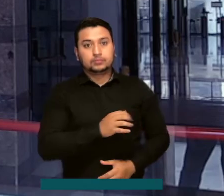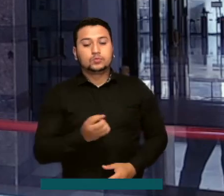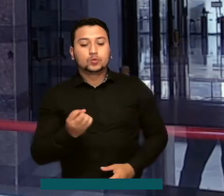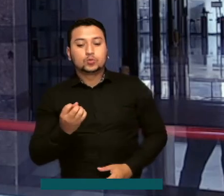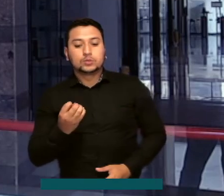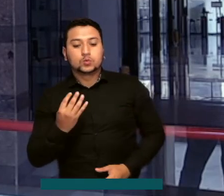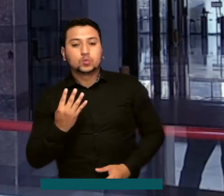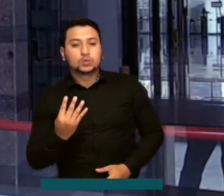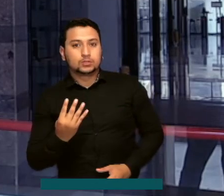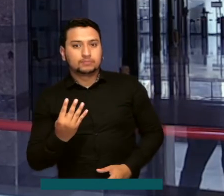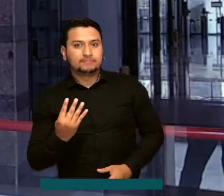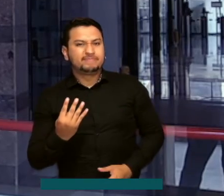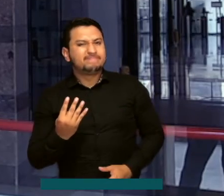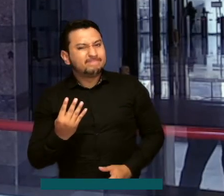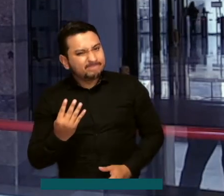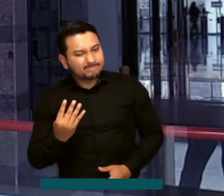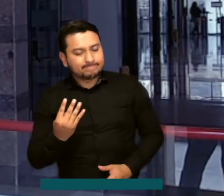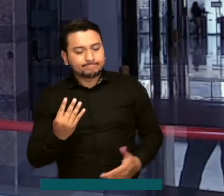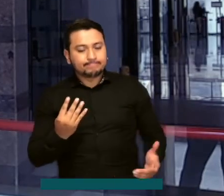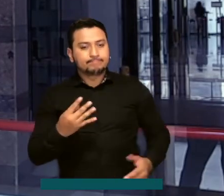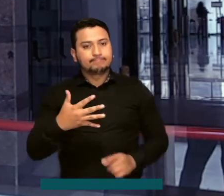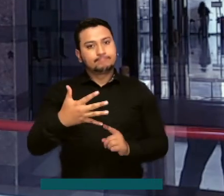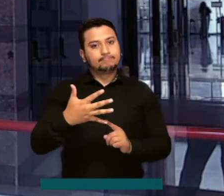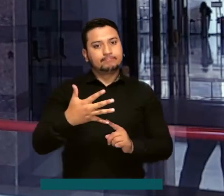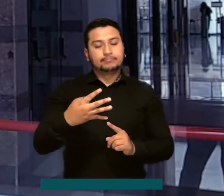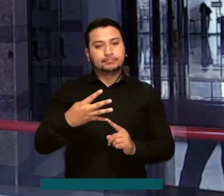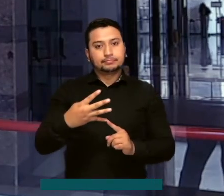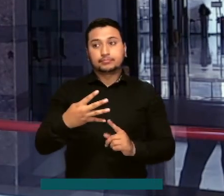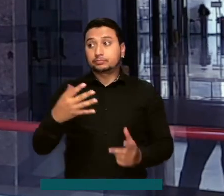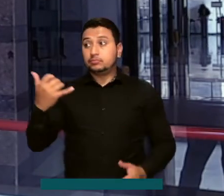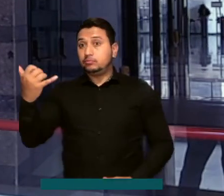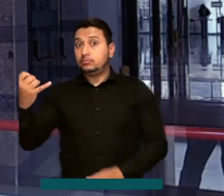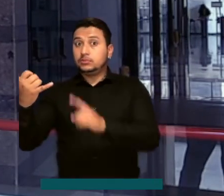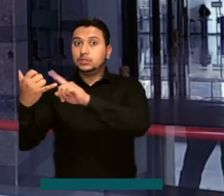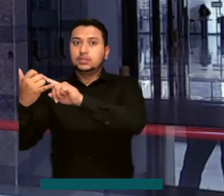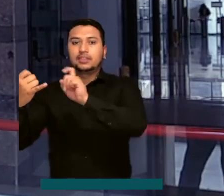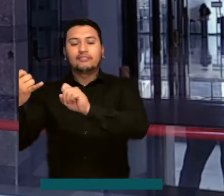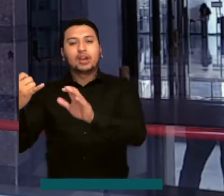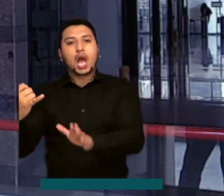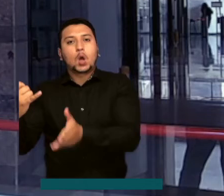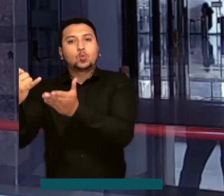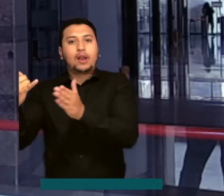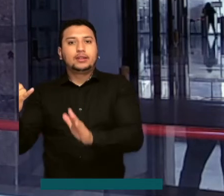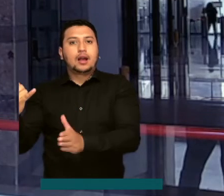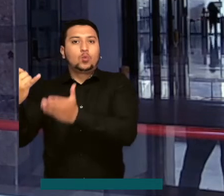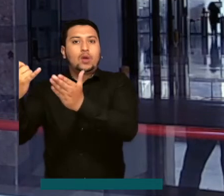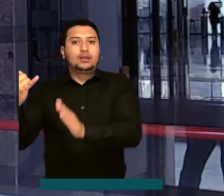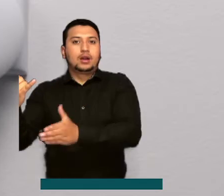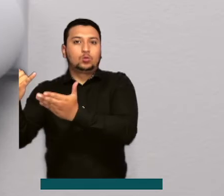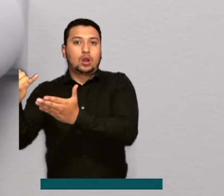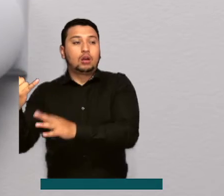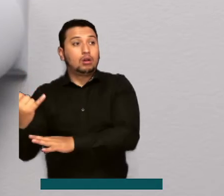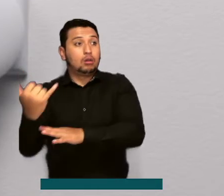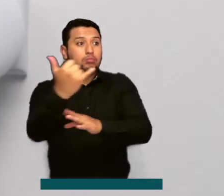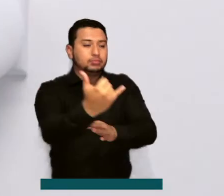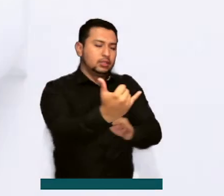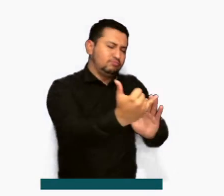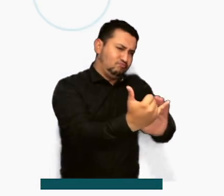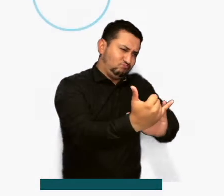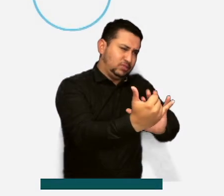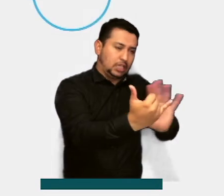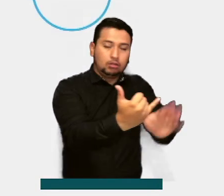el firmware de la cámara. Si se encuentra una vulnerabilidad de seguridad, lo más normal es que el fabricante la corrige emitiendo una actualización o